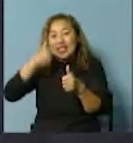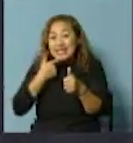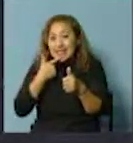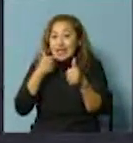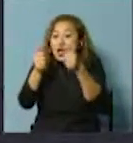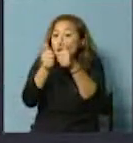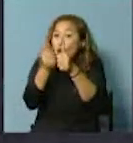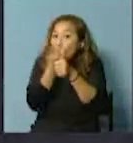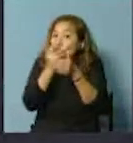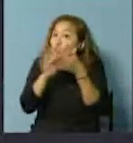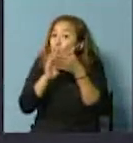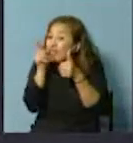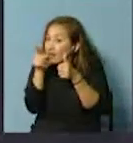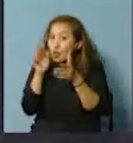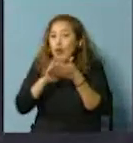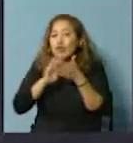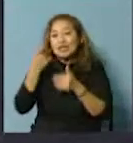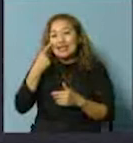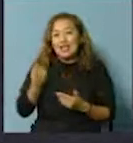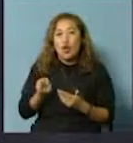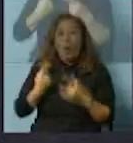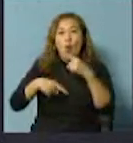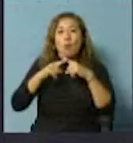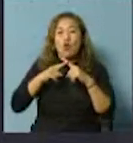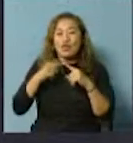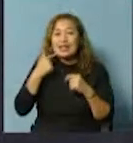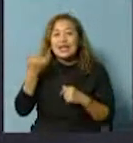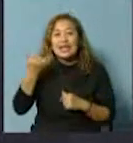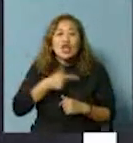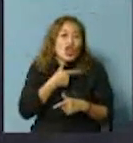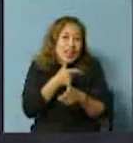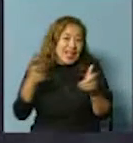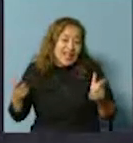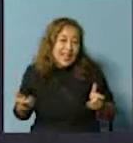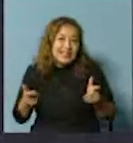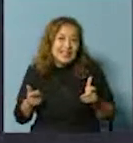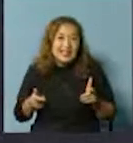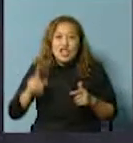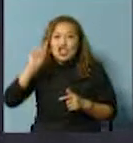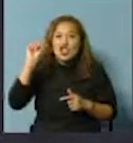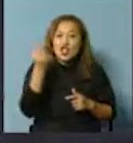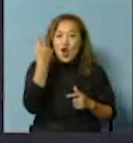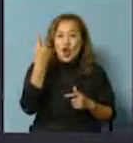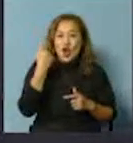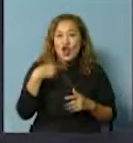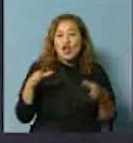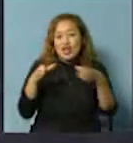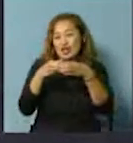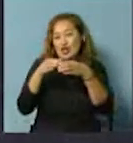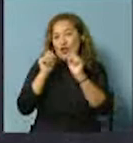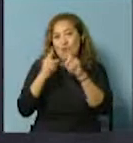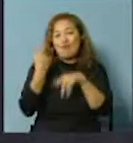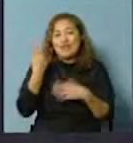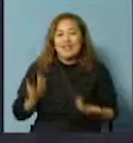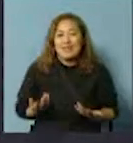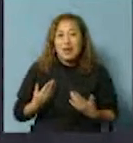nuevo compañero de fórmula es que se enteró por la prensa de que no tenía que se había quedado solo dentro de la fórmula principal